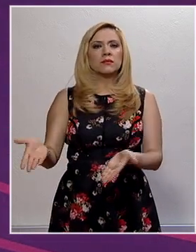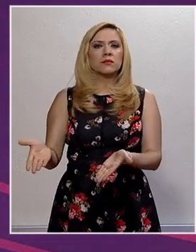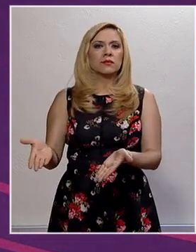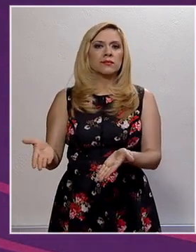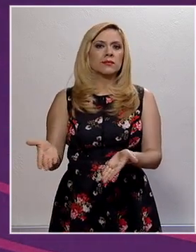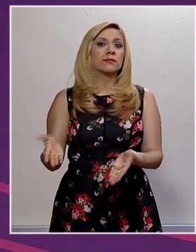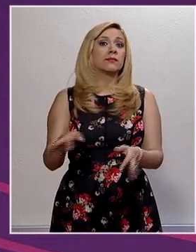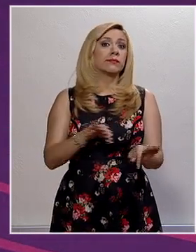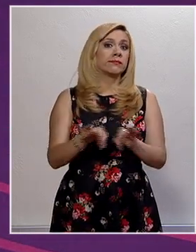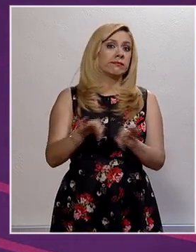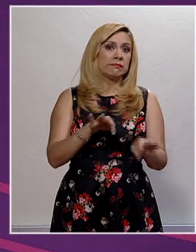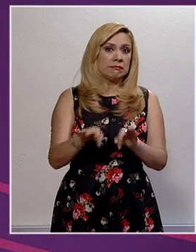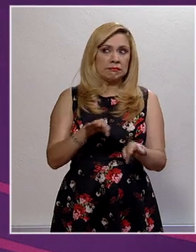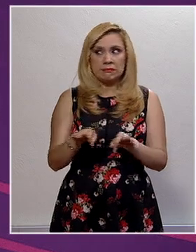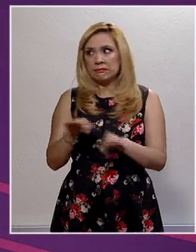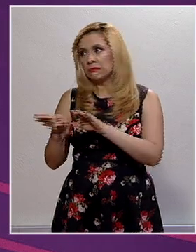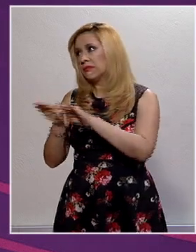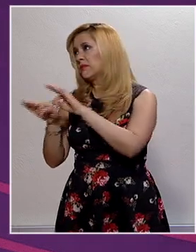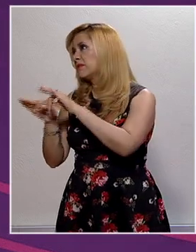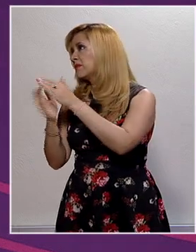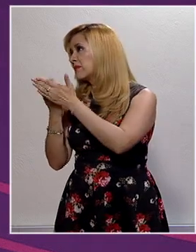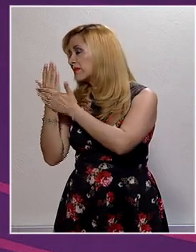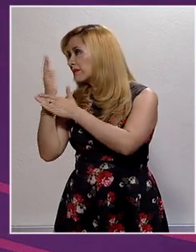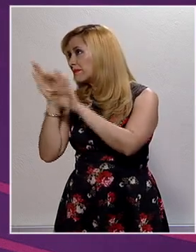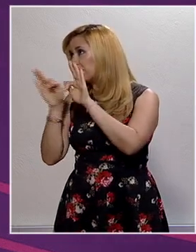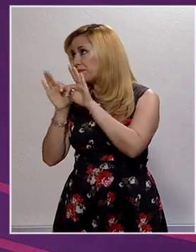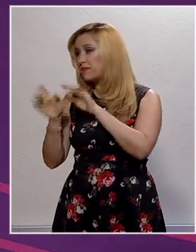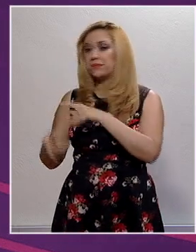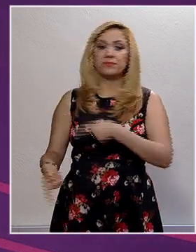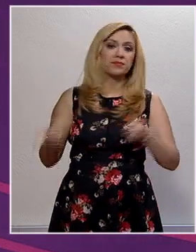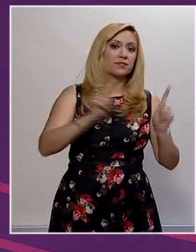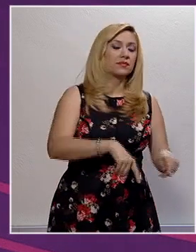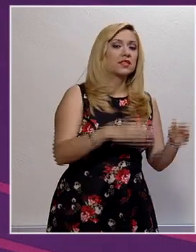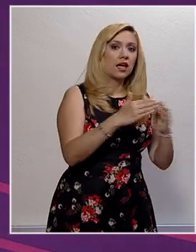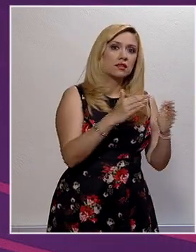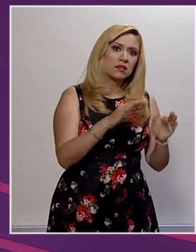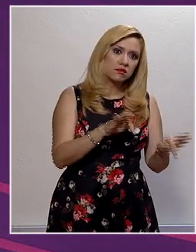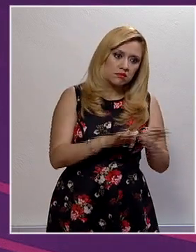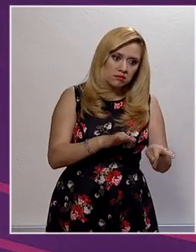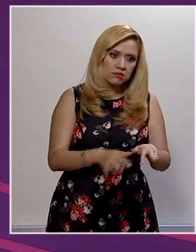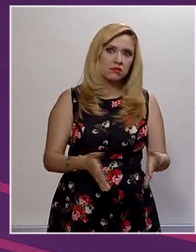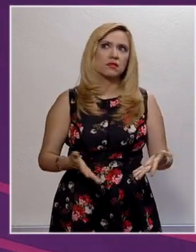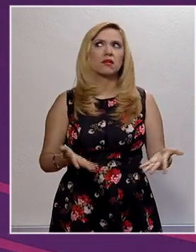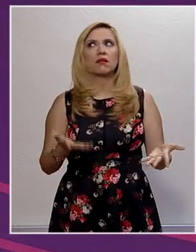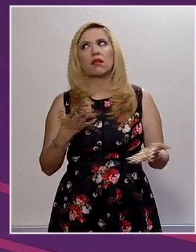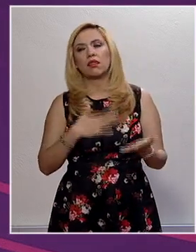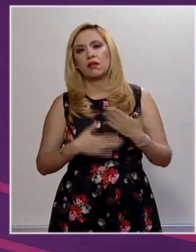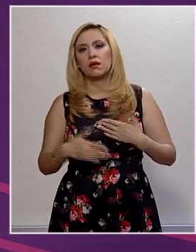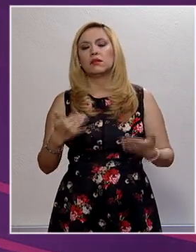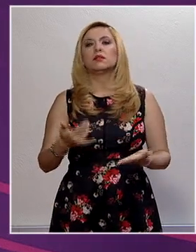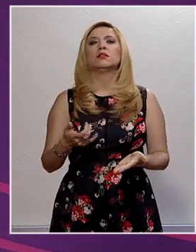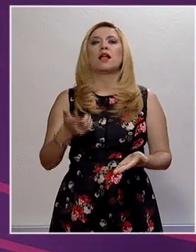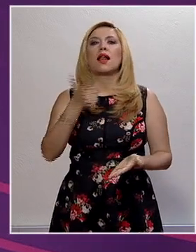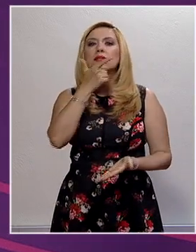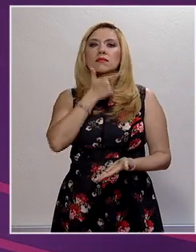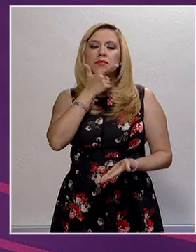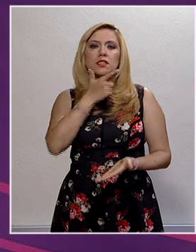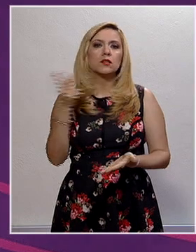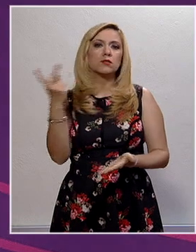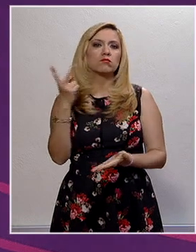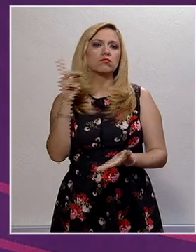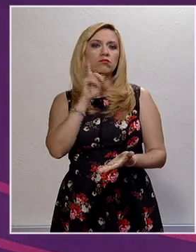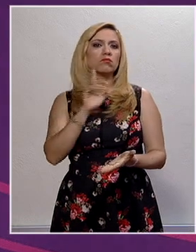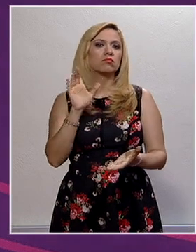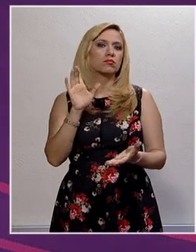doble jornada laboral de la mujer que trabaja también en el ámbito doméstico, la comaternidad de parejas lesbianas,